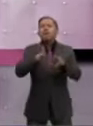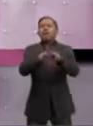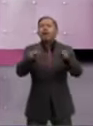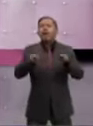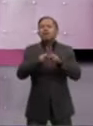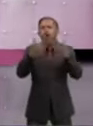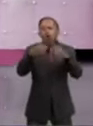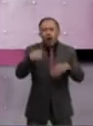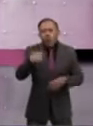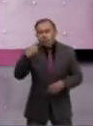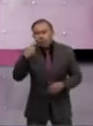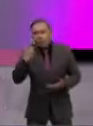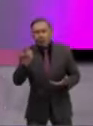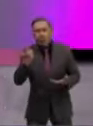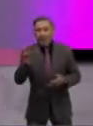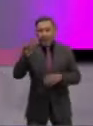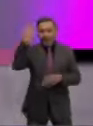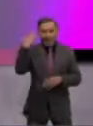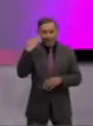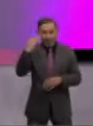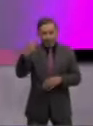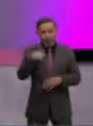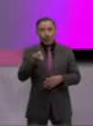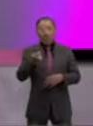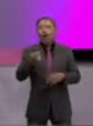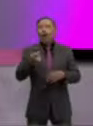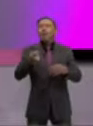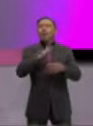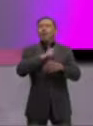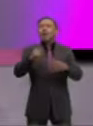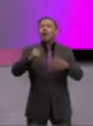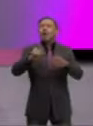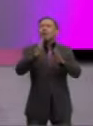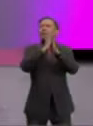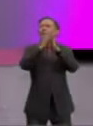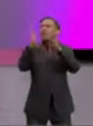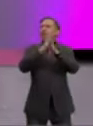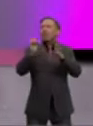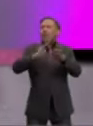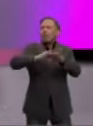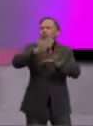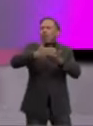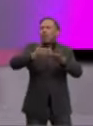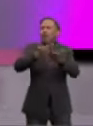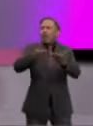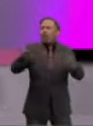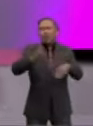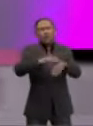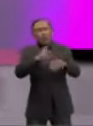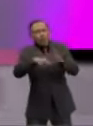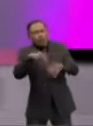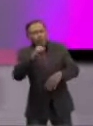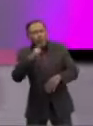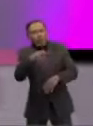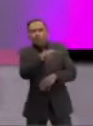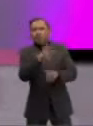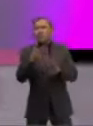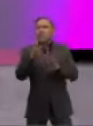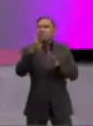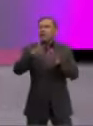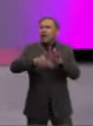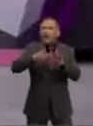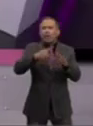mencioné, en el pasado había computadoras en las plazas públicas. ¿Dónde están? ¿Por qué no invirtió el presidente ese dinero de su tren, de